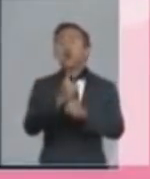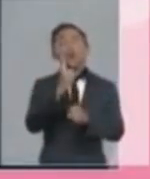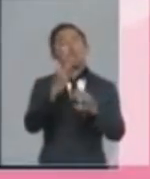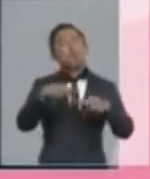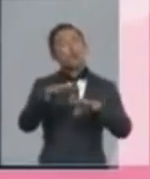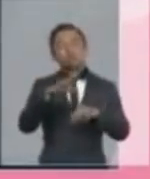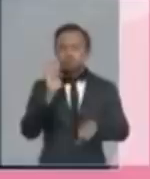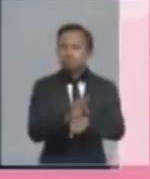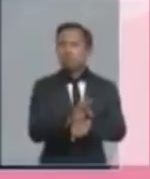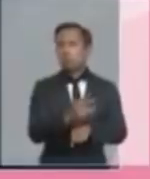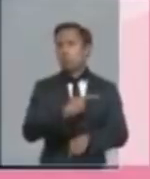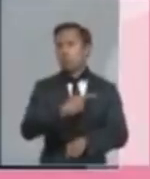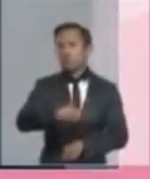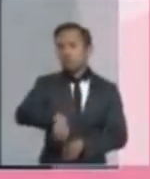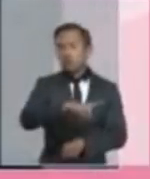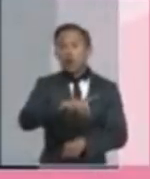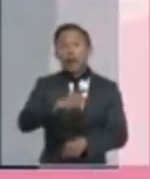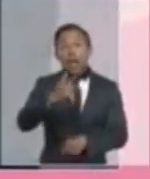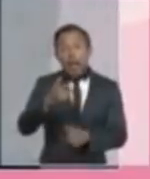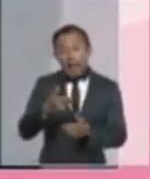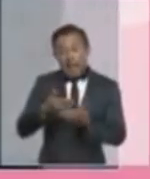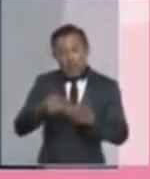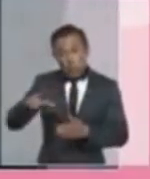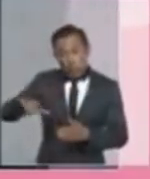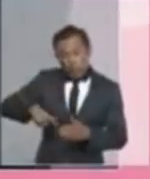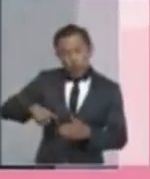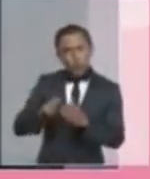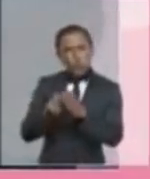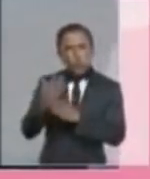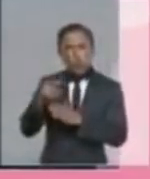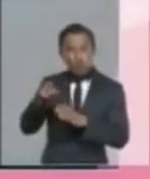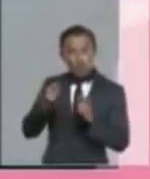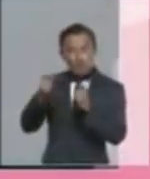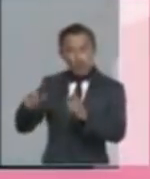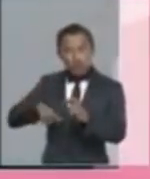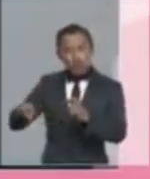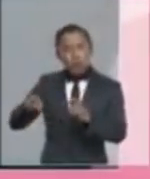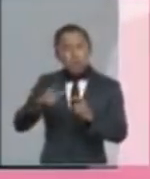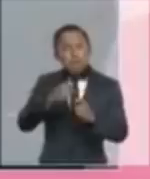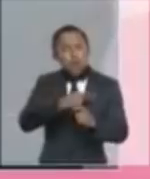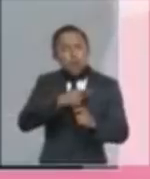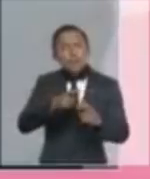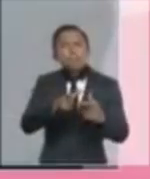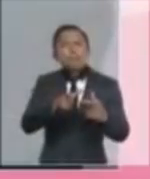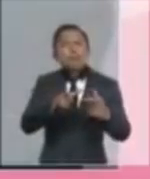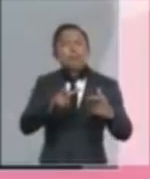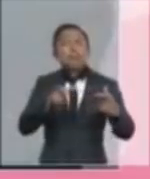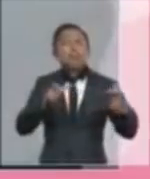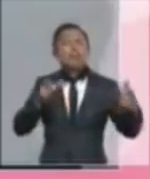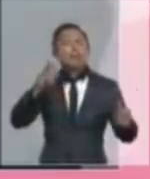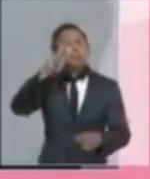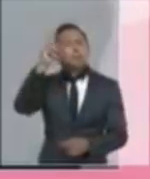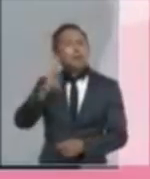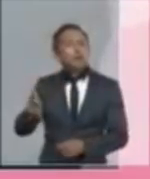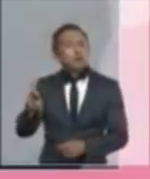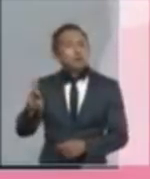México durante el periodo neoliberal y han crecido los pobres que son